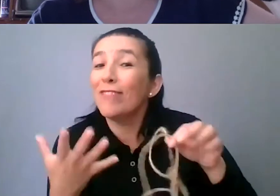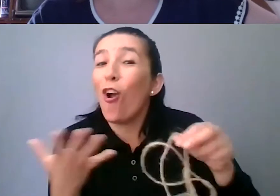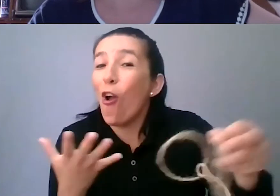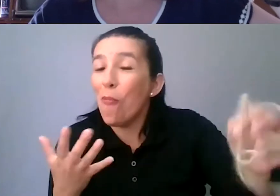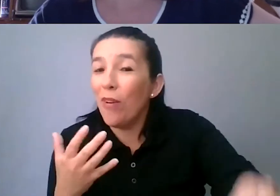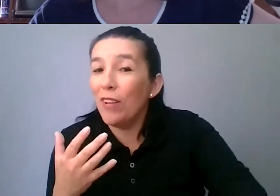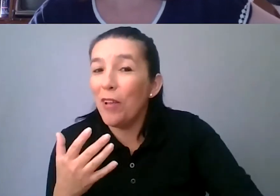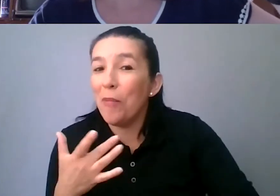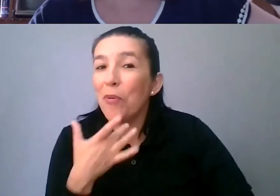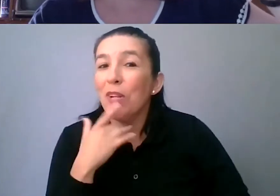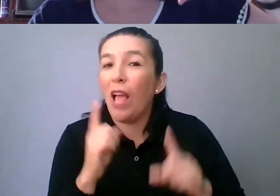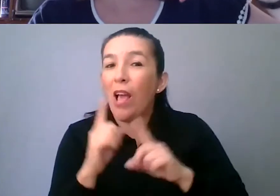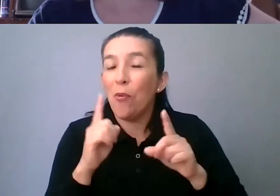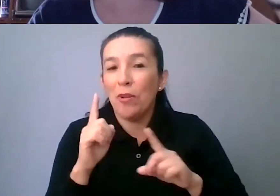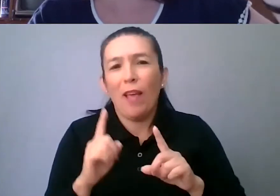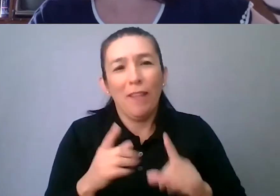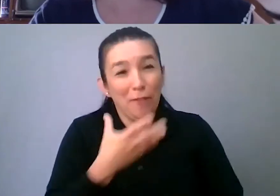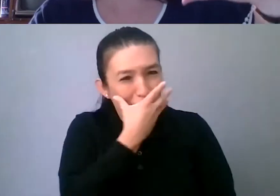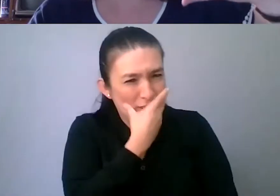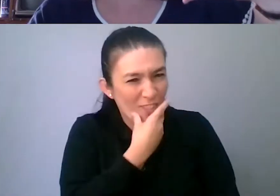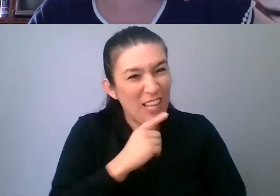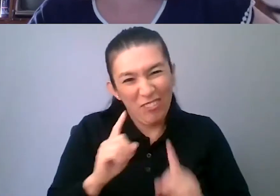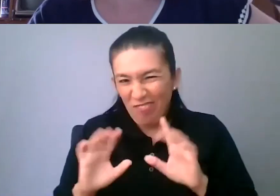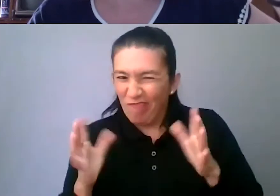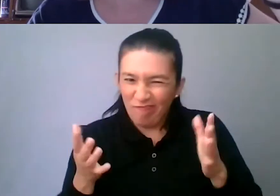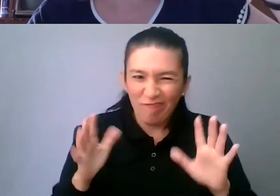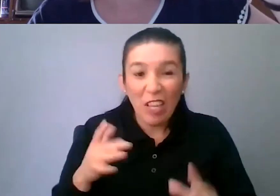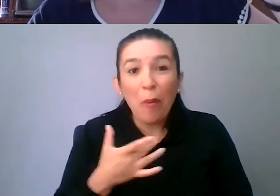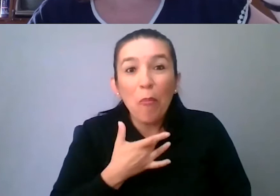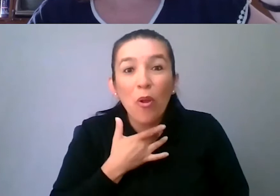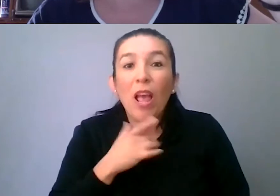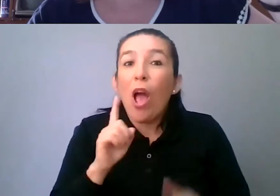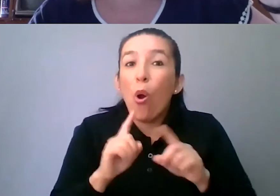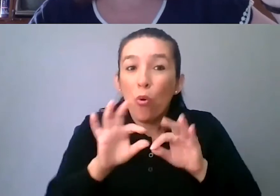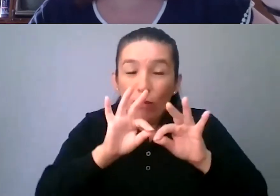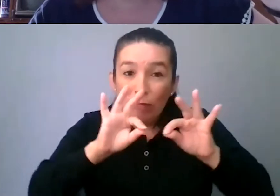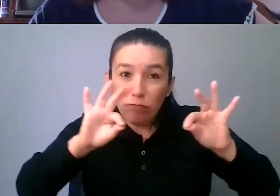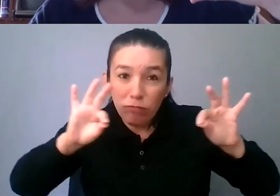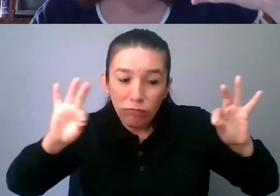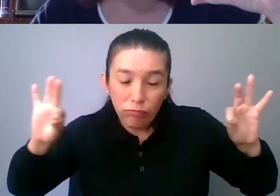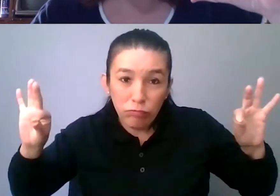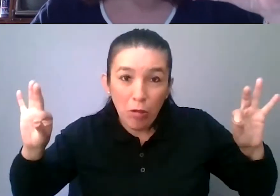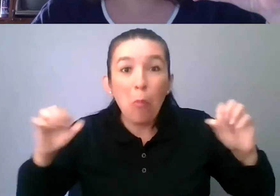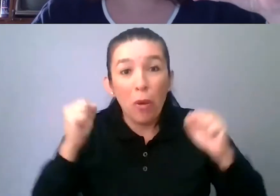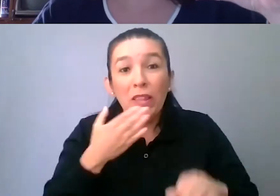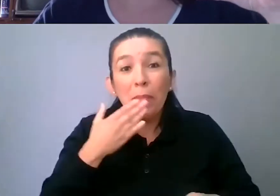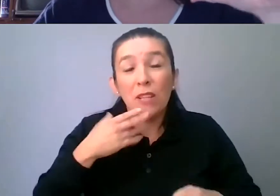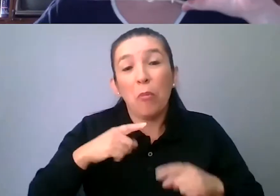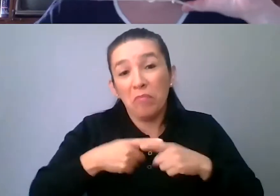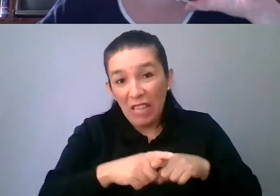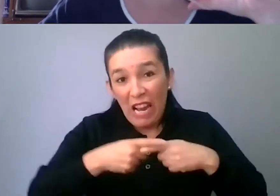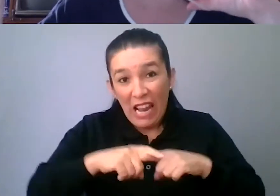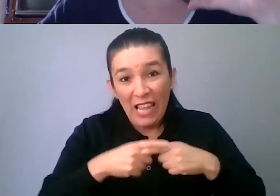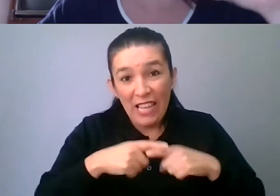De por qué quedan algunas más bonitas que otras, porque hay unas cuerdas que pueden ser con lana, pero no